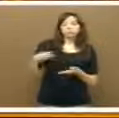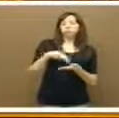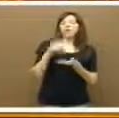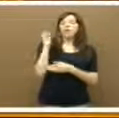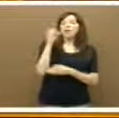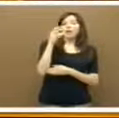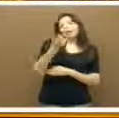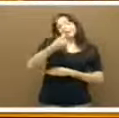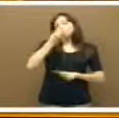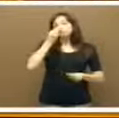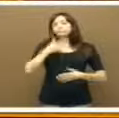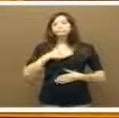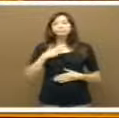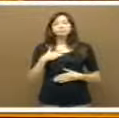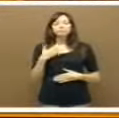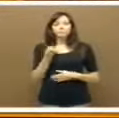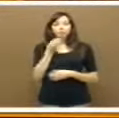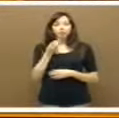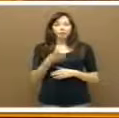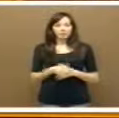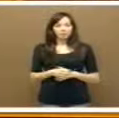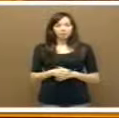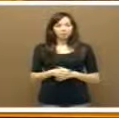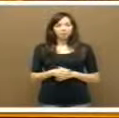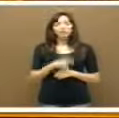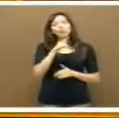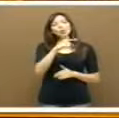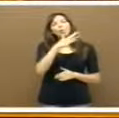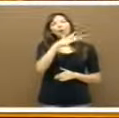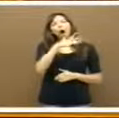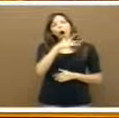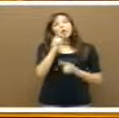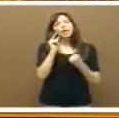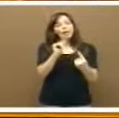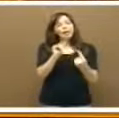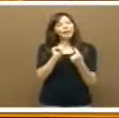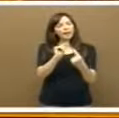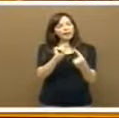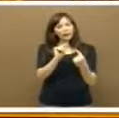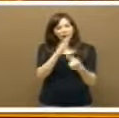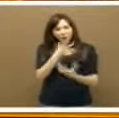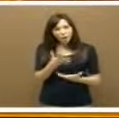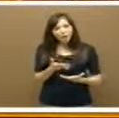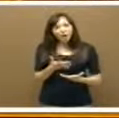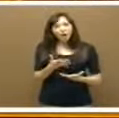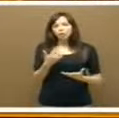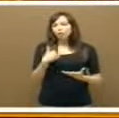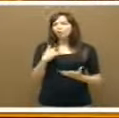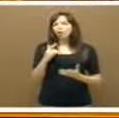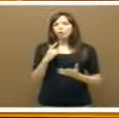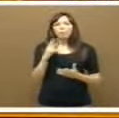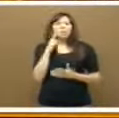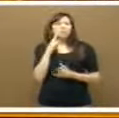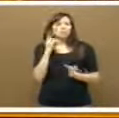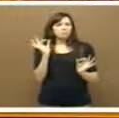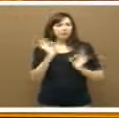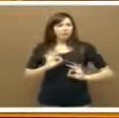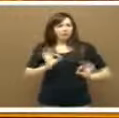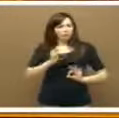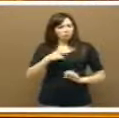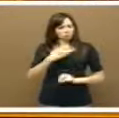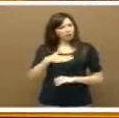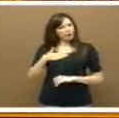tribuna. Y han tenido que sacar ahora este debate al que yo no rehuyo, encantado, pero si es que